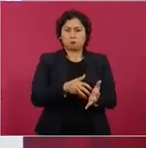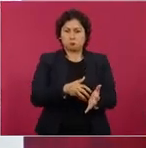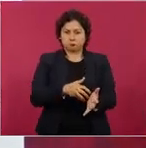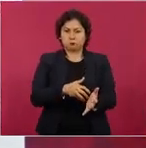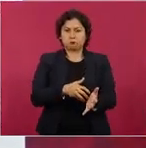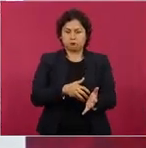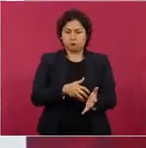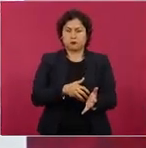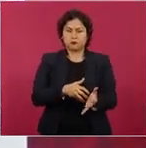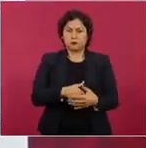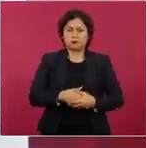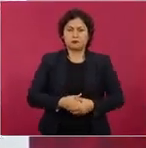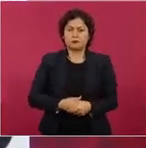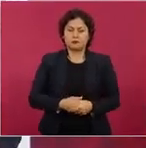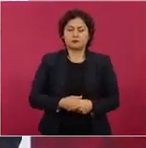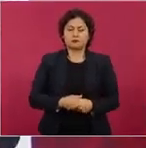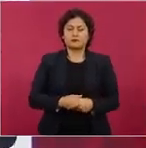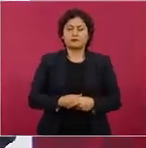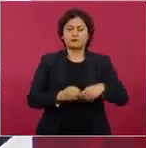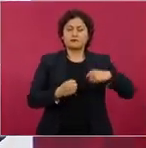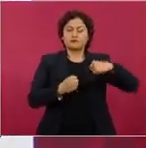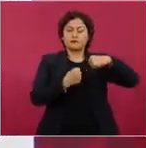con Texas.